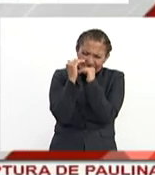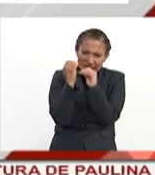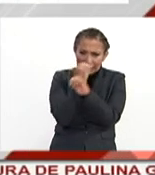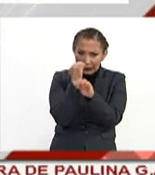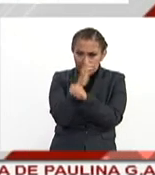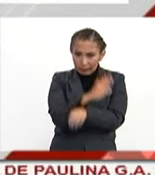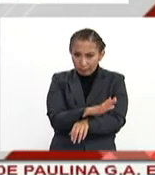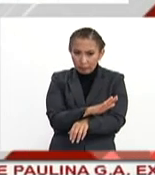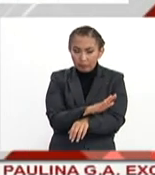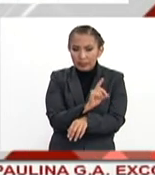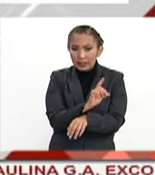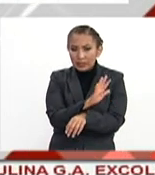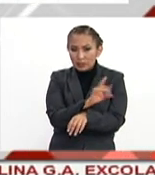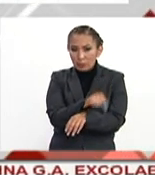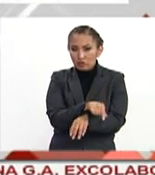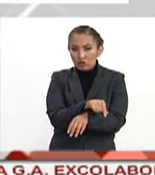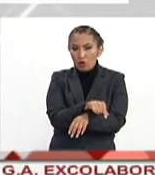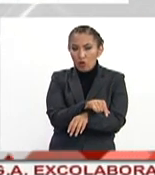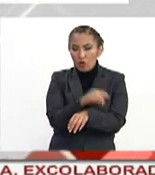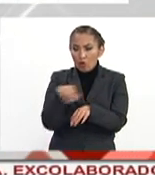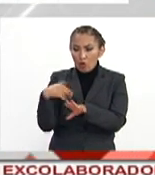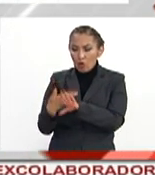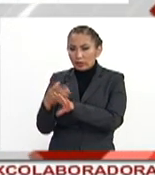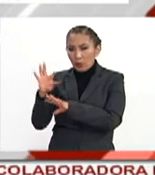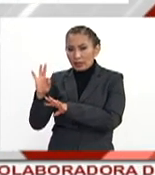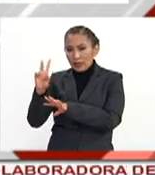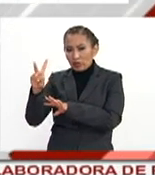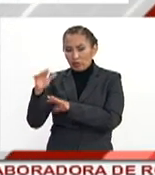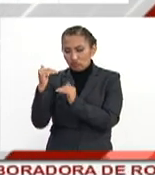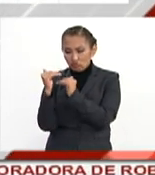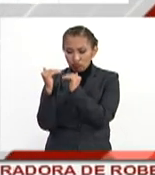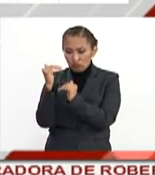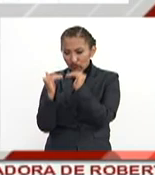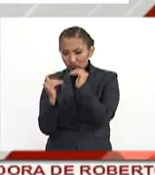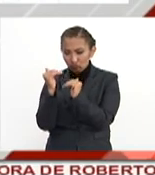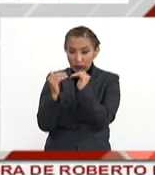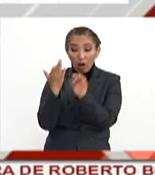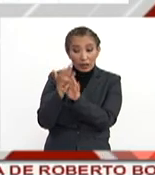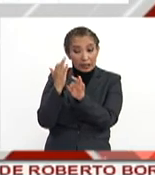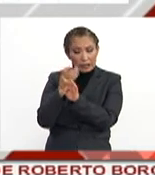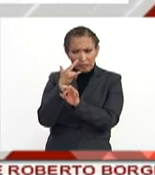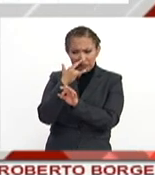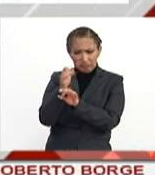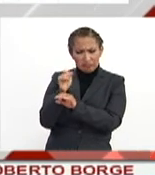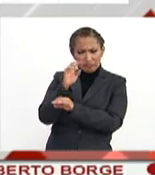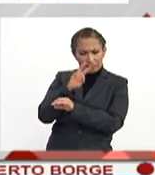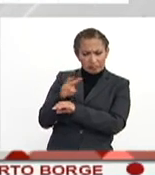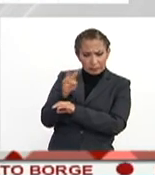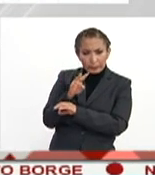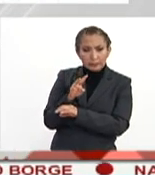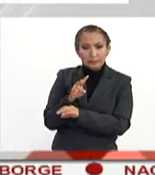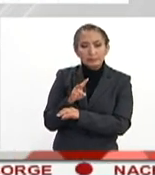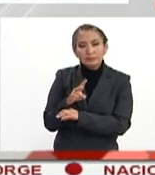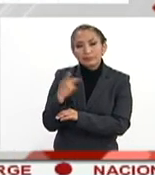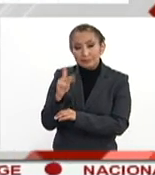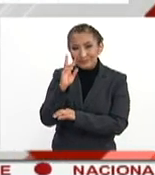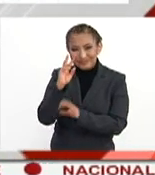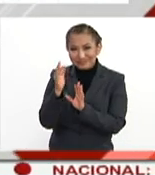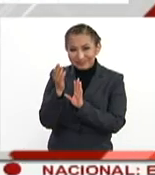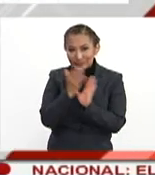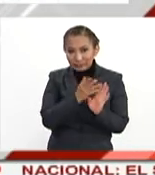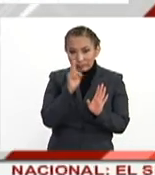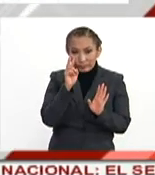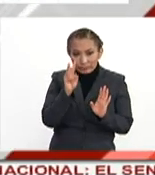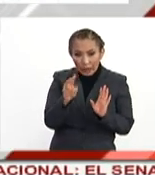estado. 35 puntos contra 42, por lo tanto estamos en un momento inusual. Claro. ¿No? Pero si ven,